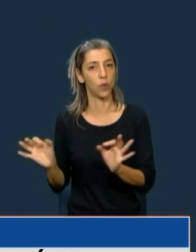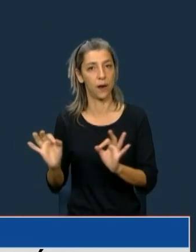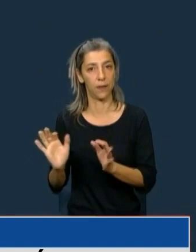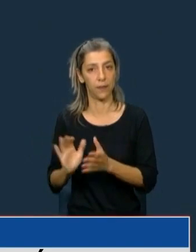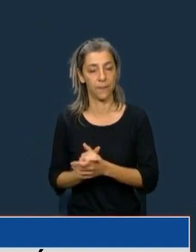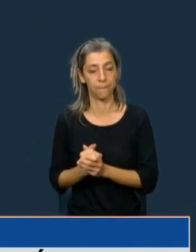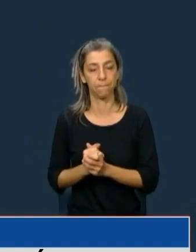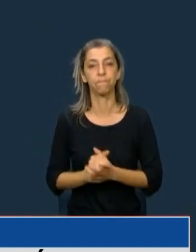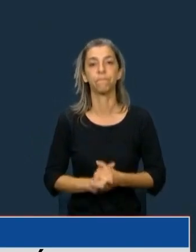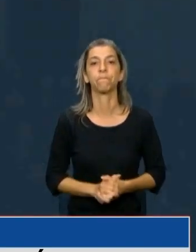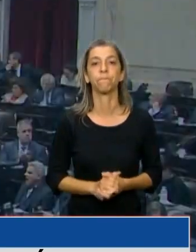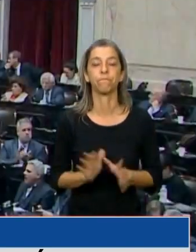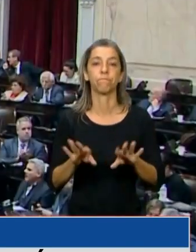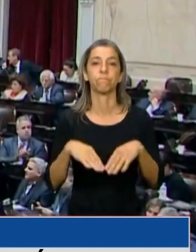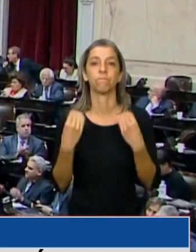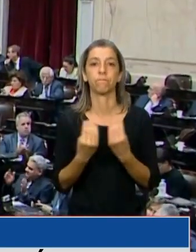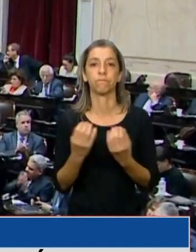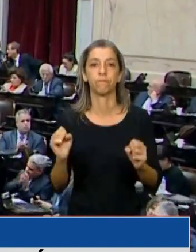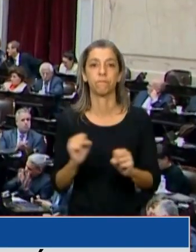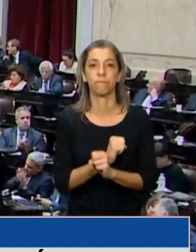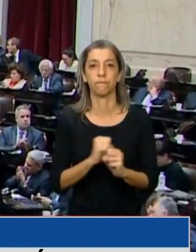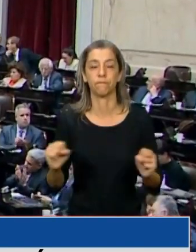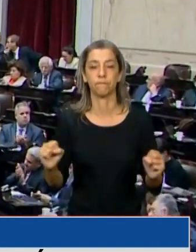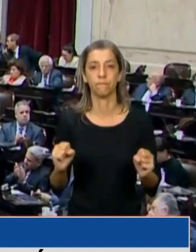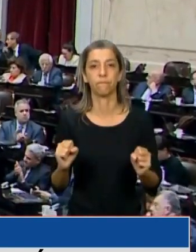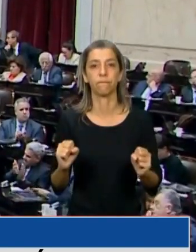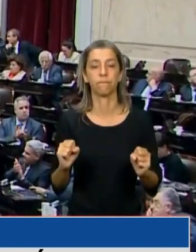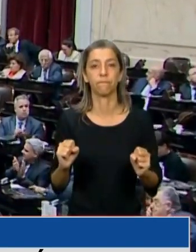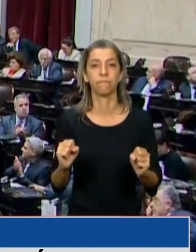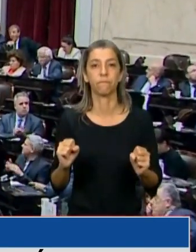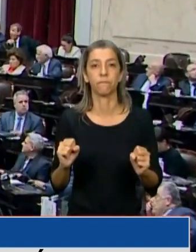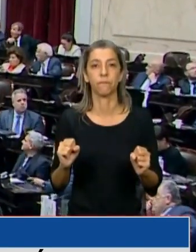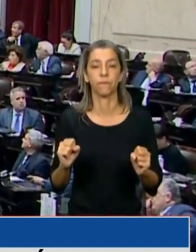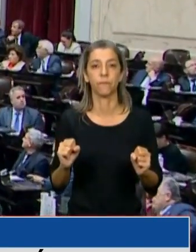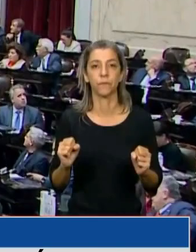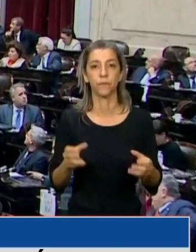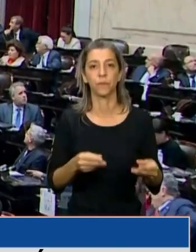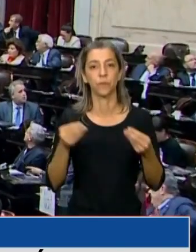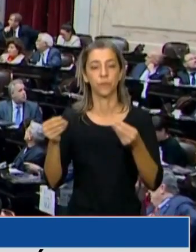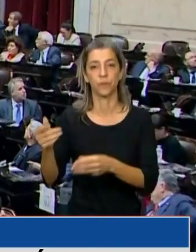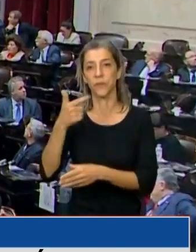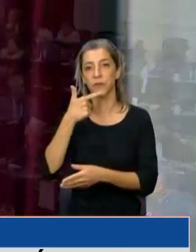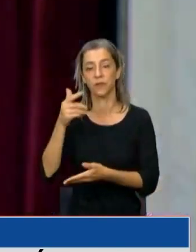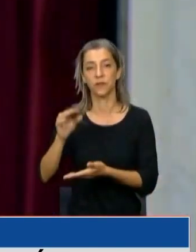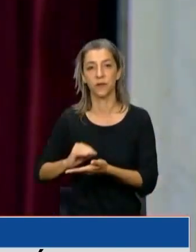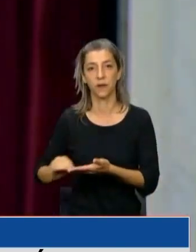abstenciones. Resulta afirmativa, se comunicará al Honorable Senado de la